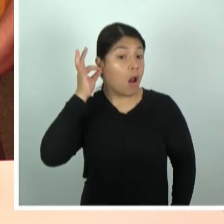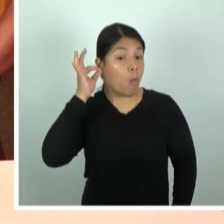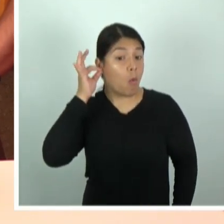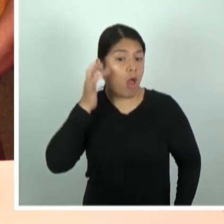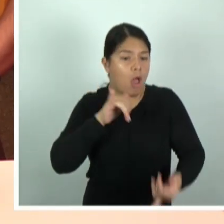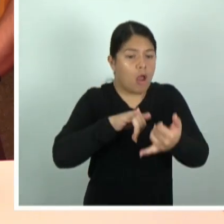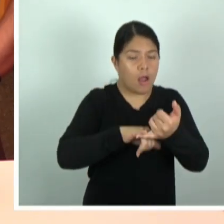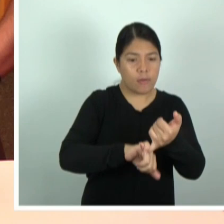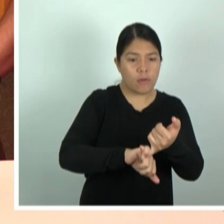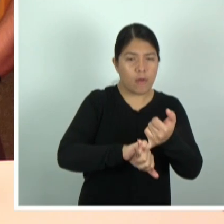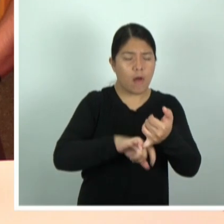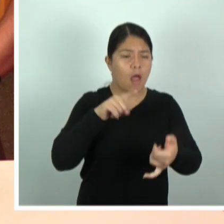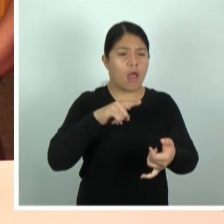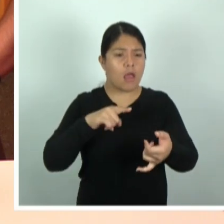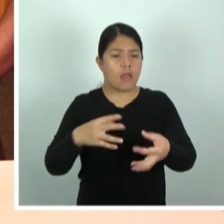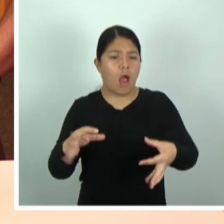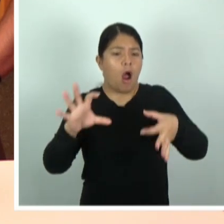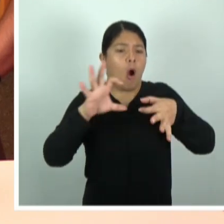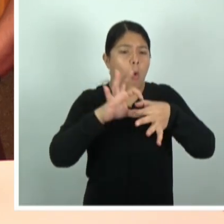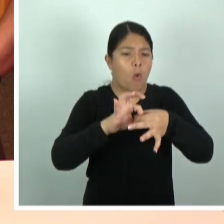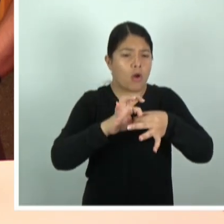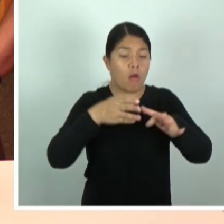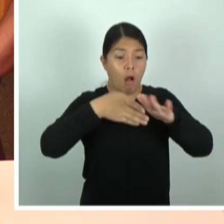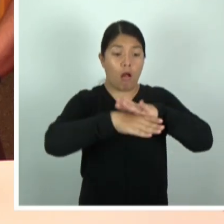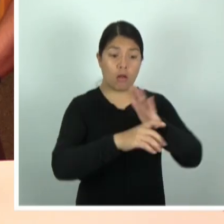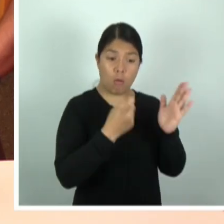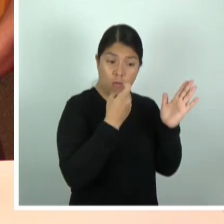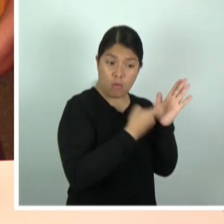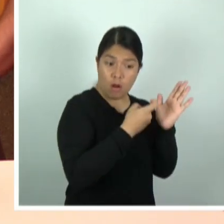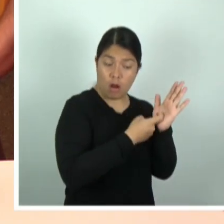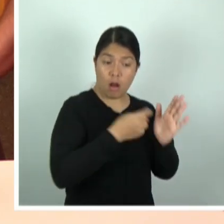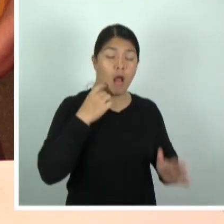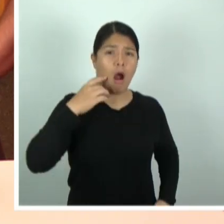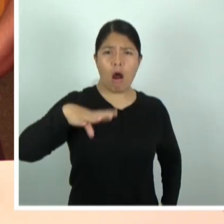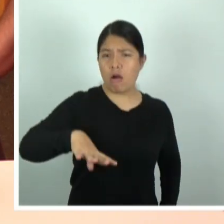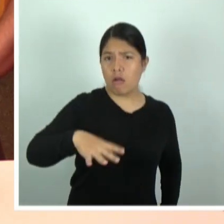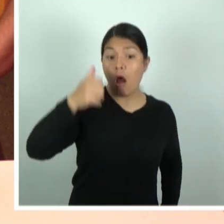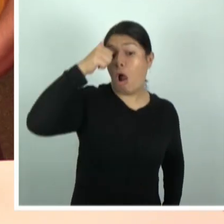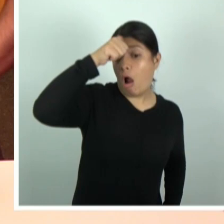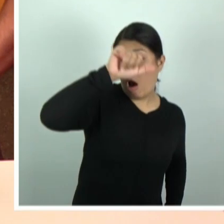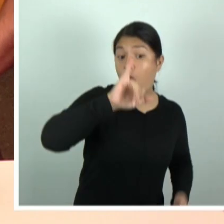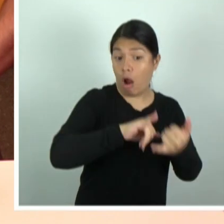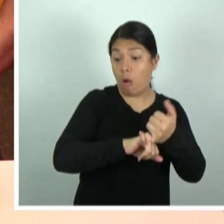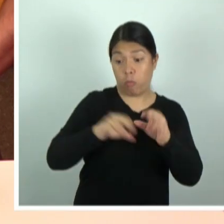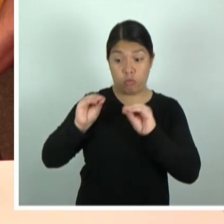está sujeta por la ley al marido mientras éste